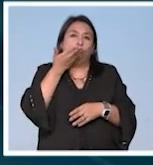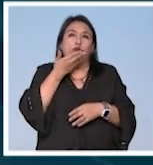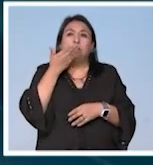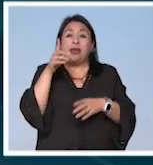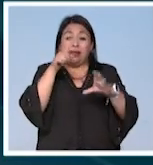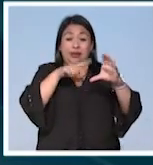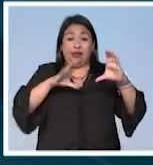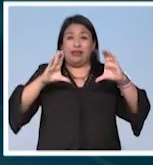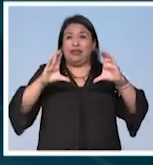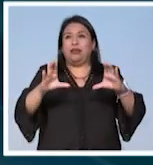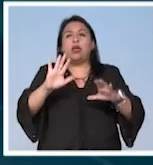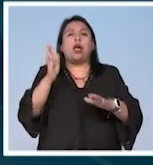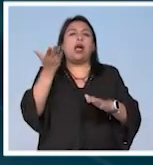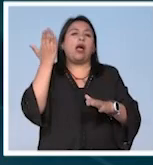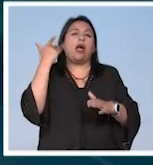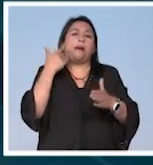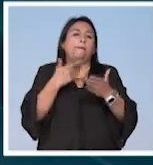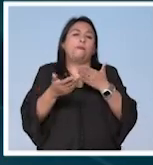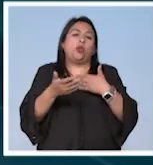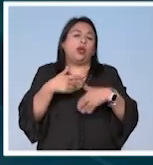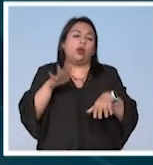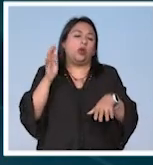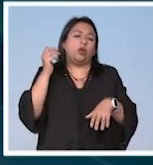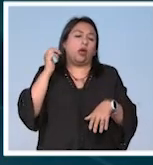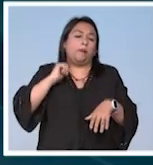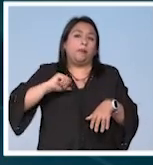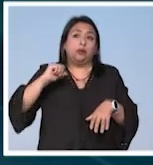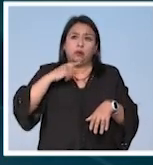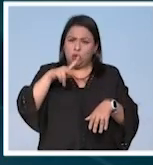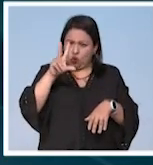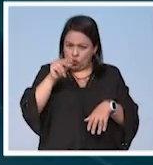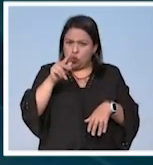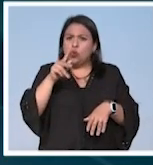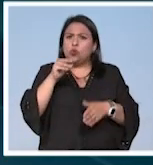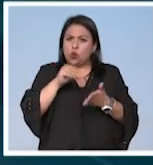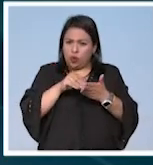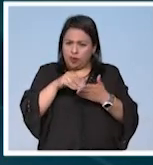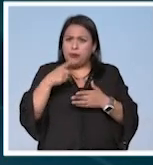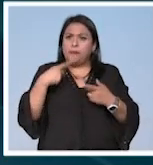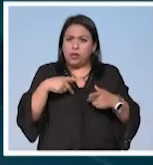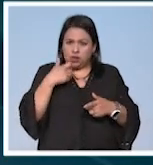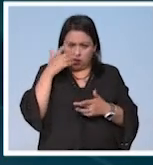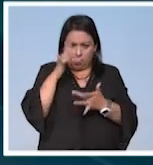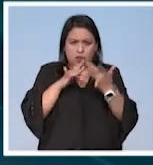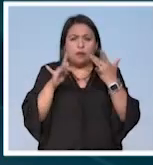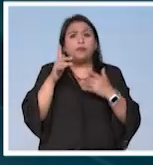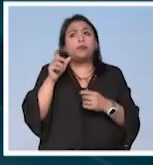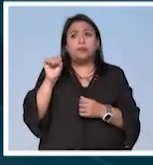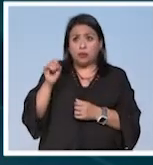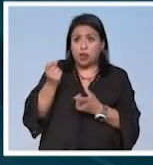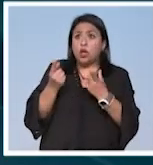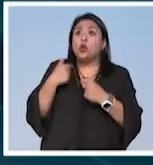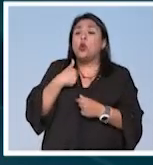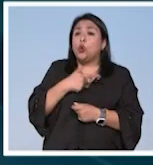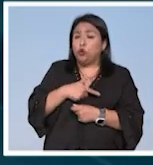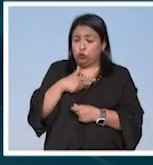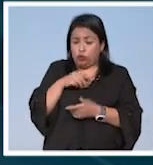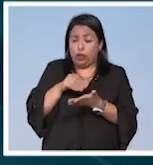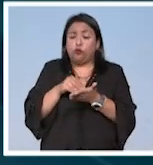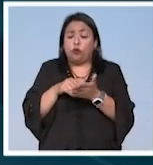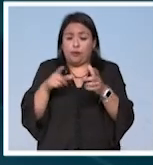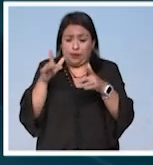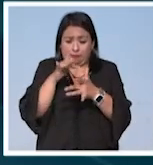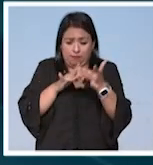este compacto ya está pasando un poquito a la historia pero no la gente todavía lo quiere así todavía hay gente que nos gustan los los materiales